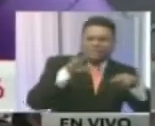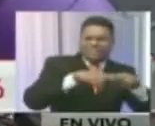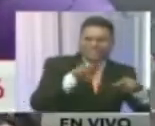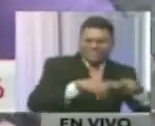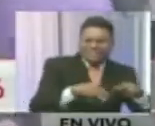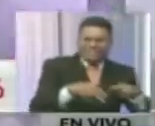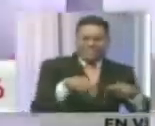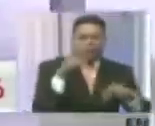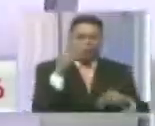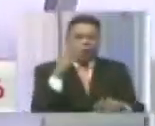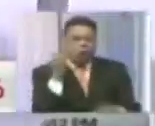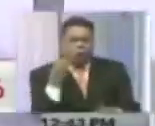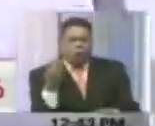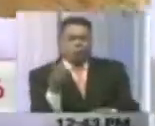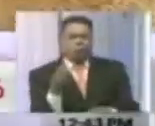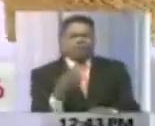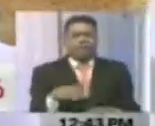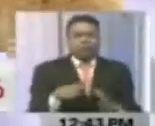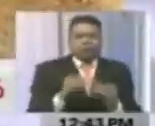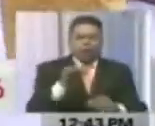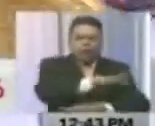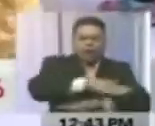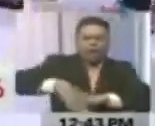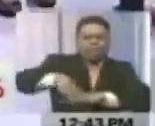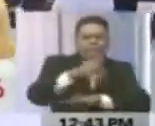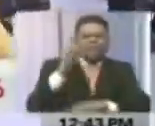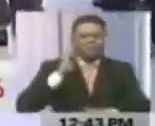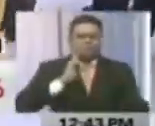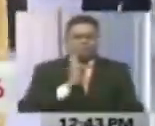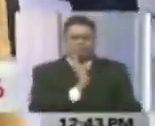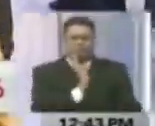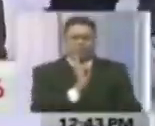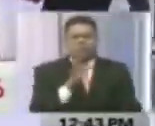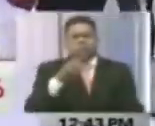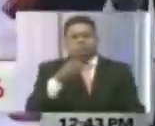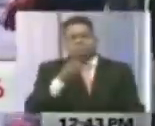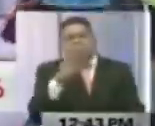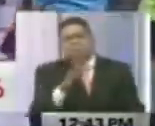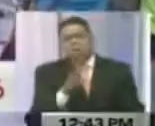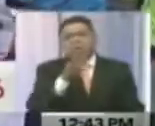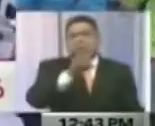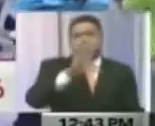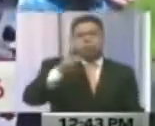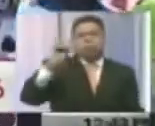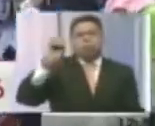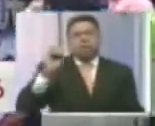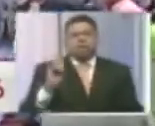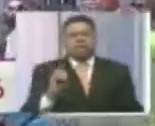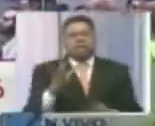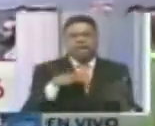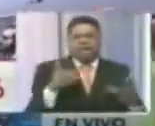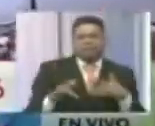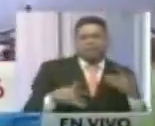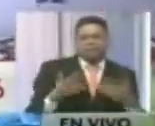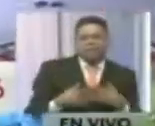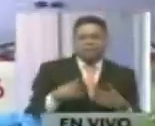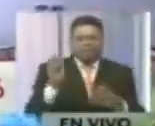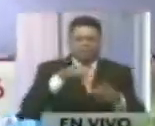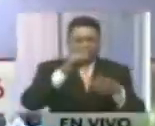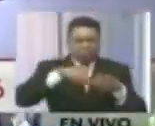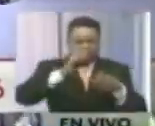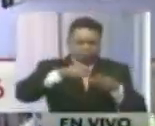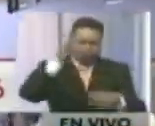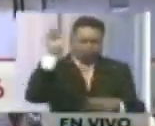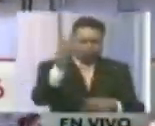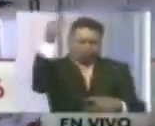en las principales plazas Bolívar y parques de nuestras ciudades. Son 240 actividades lúdicas. Y vamos a tener olimpiadas de trompo, de